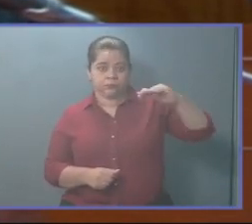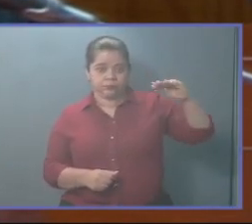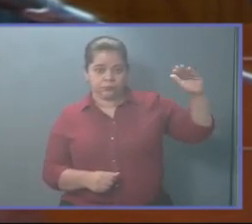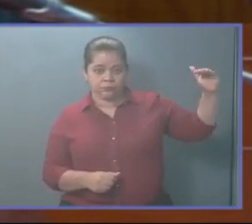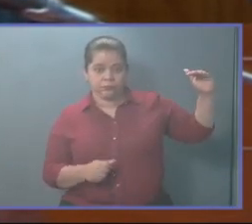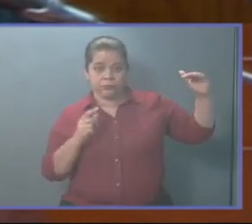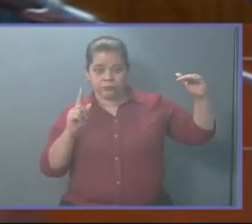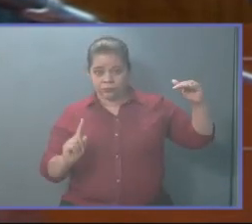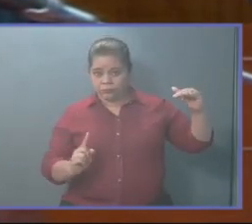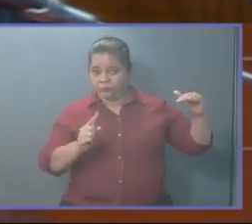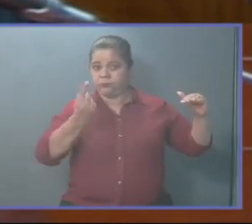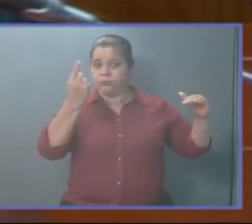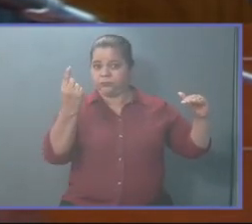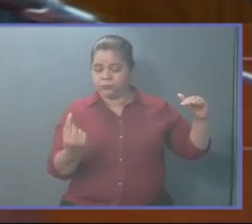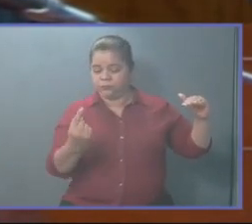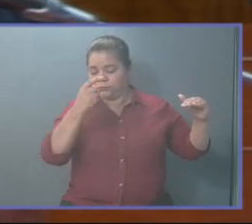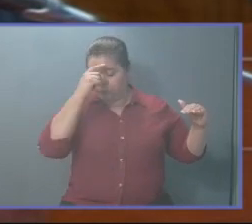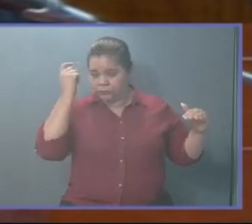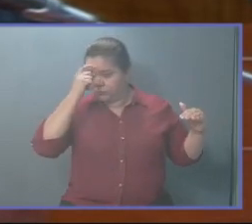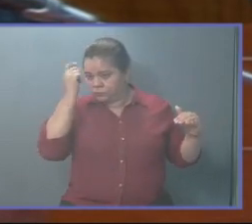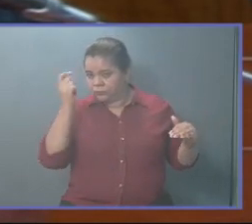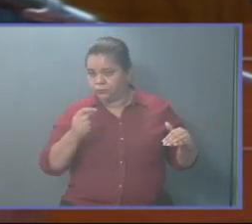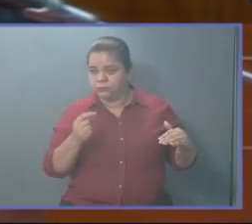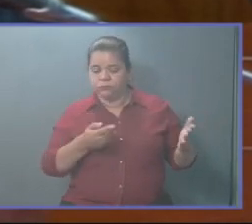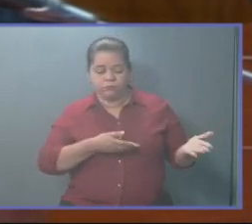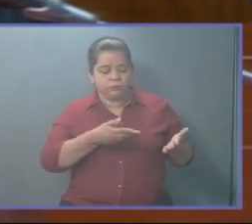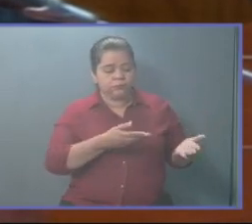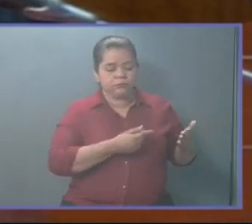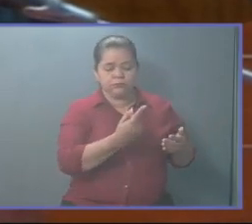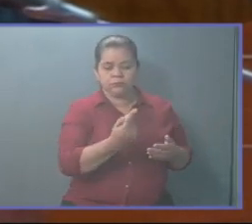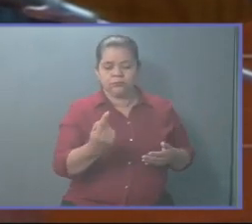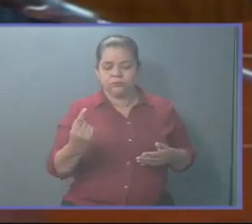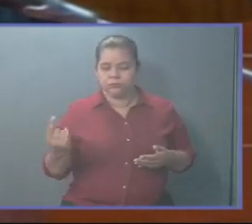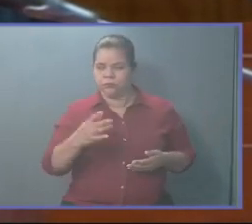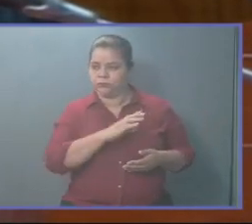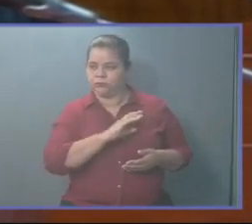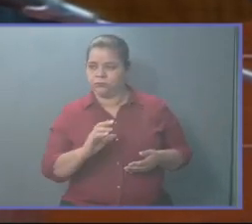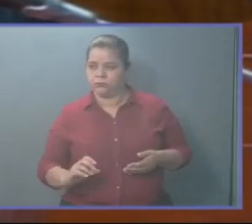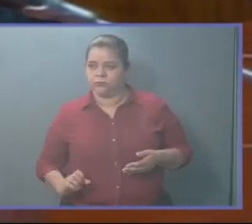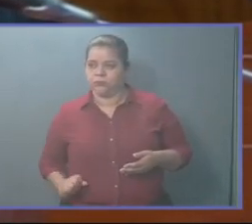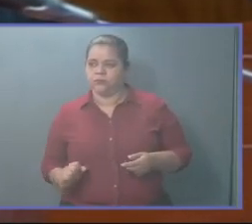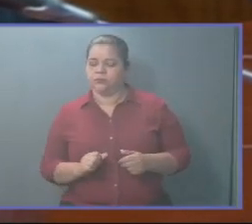el primer empleado de las y los salvadoreños, una vez asume el cargo.